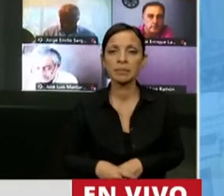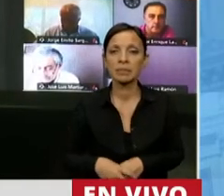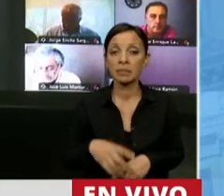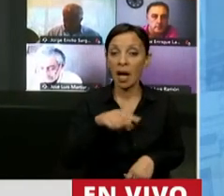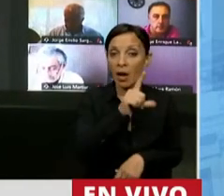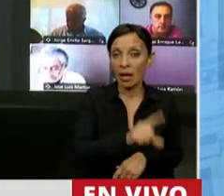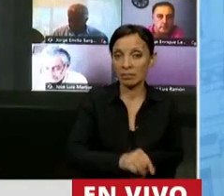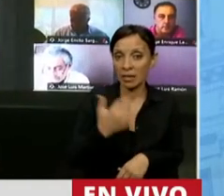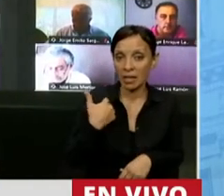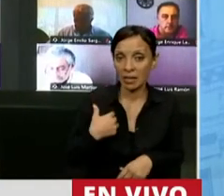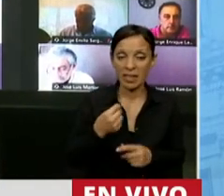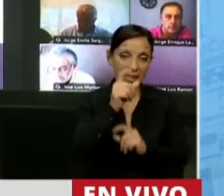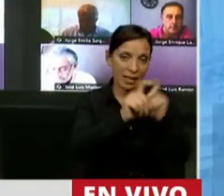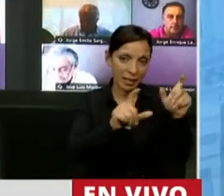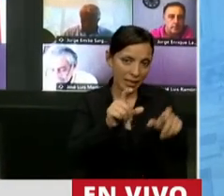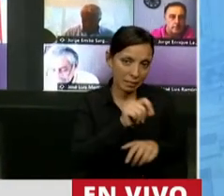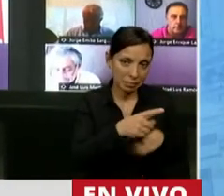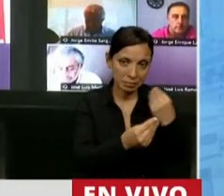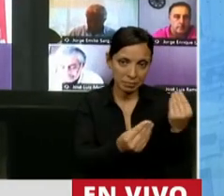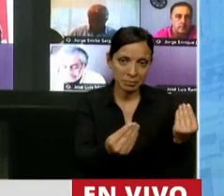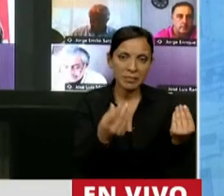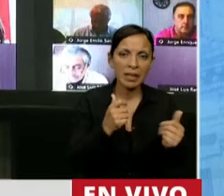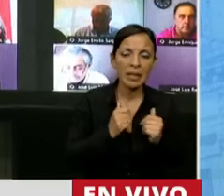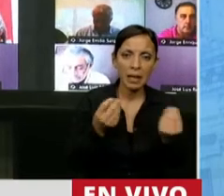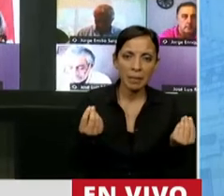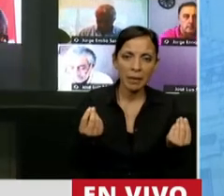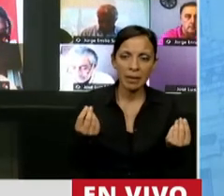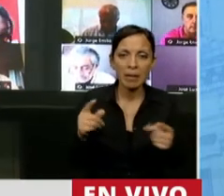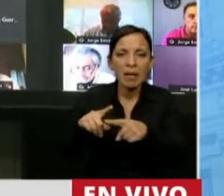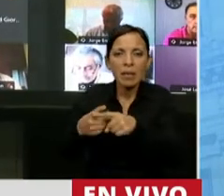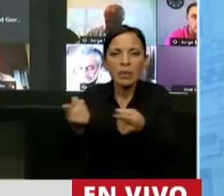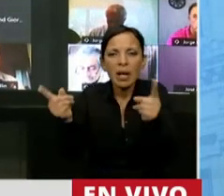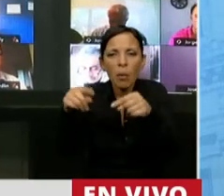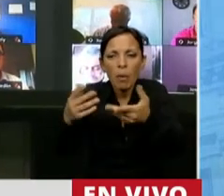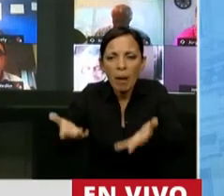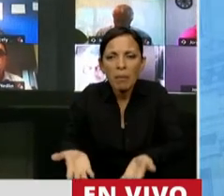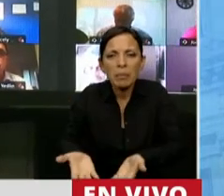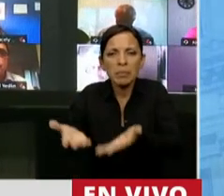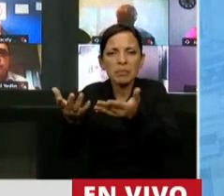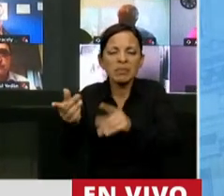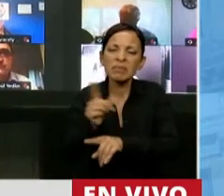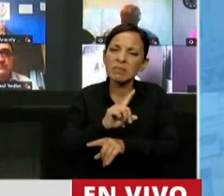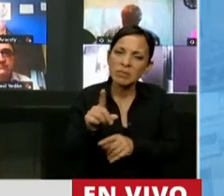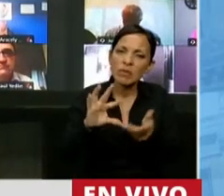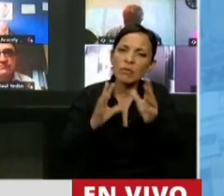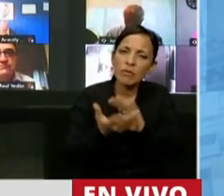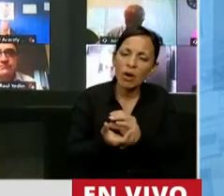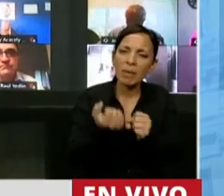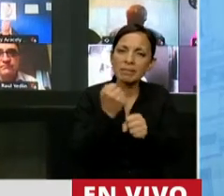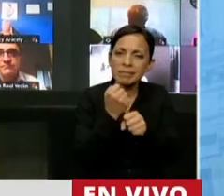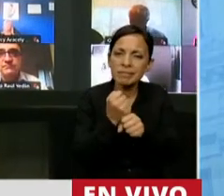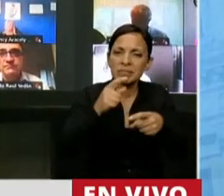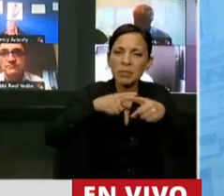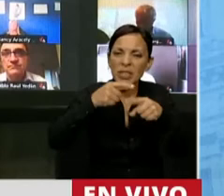la Argentina es que revitalicemos la política, no que degrademos la forma en que la